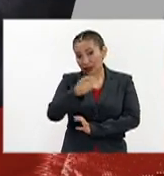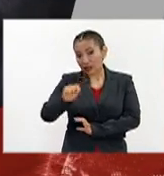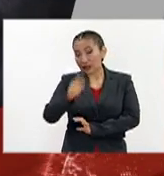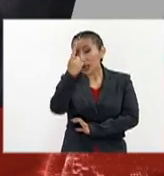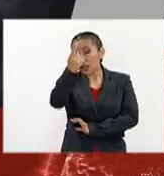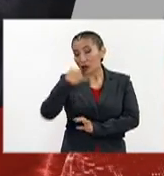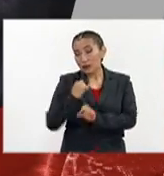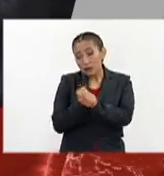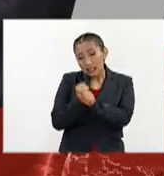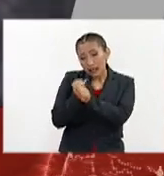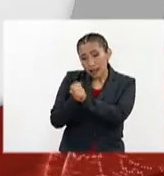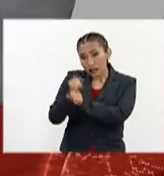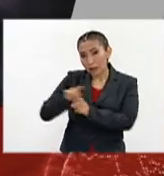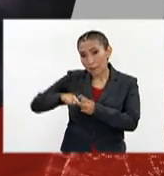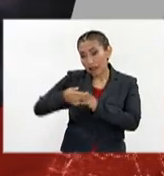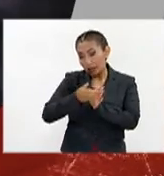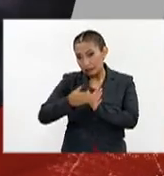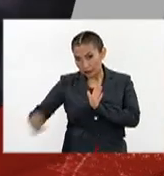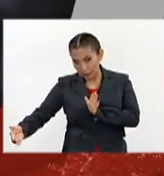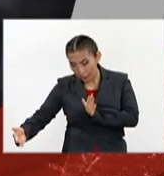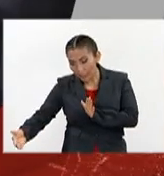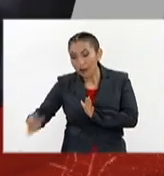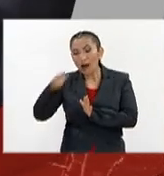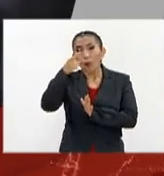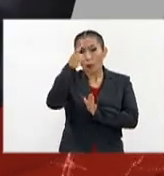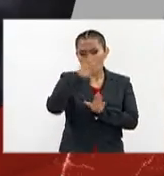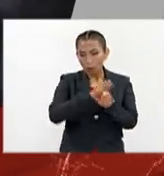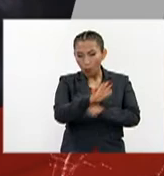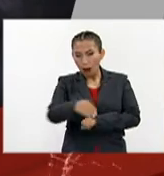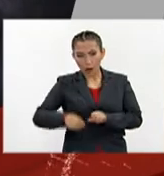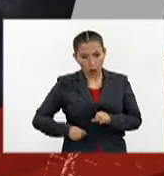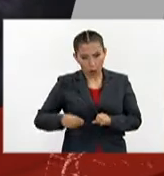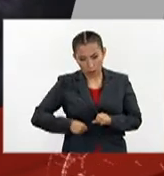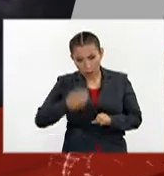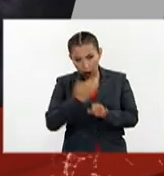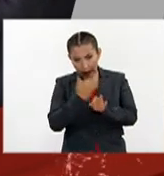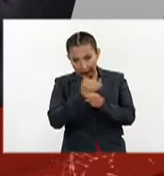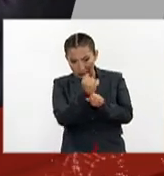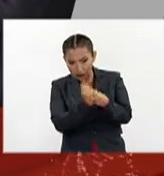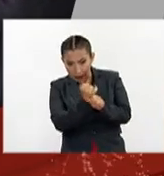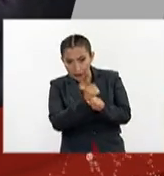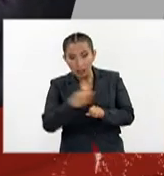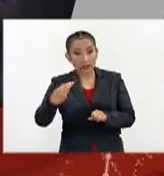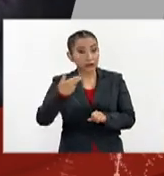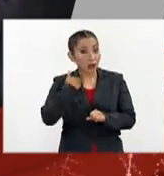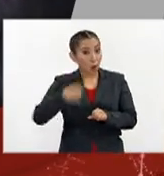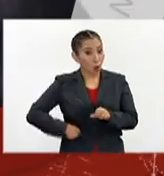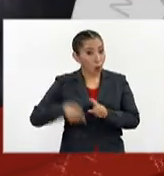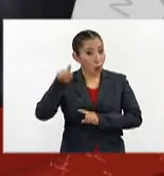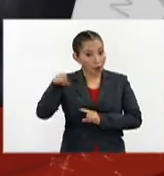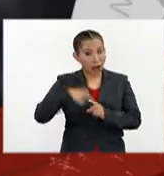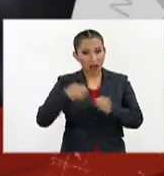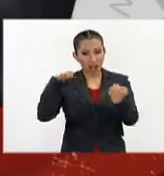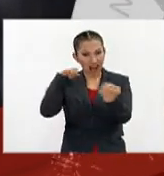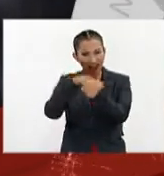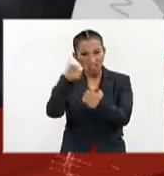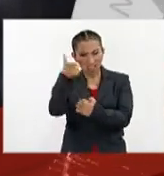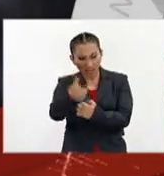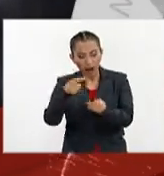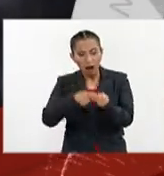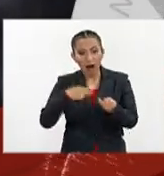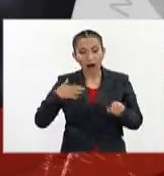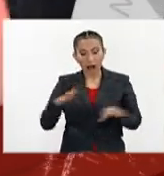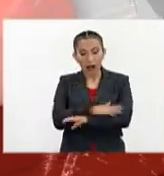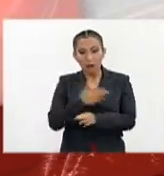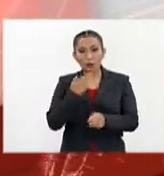de investigación iniciadas. Entre los delitos que se están investigando está homicidio culposo, fraude, cambio de uso